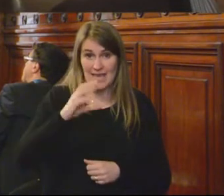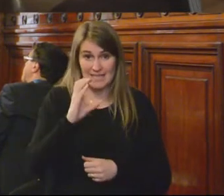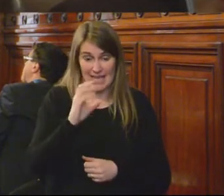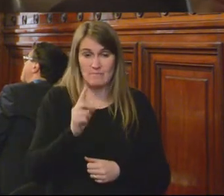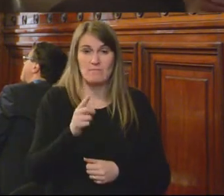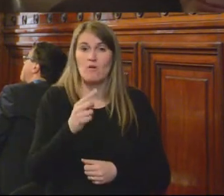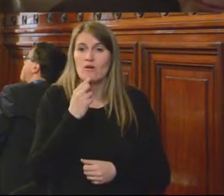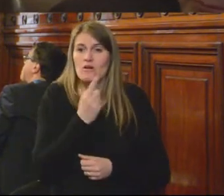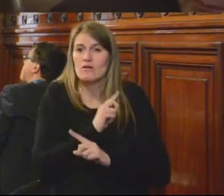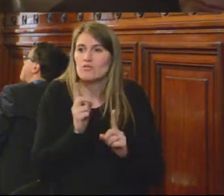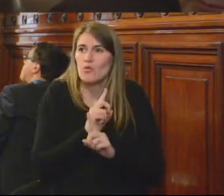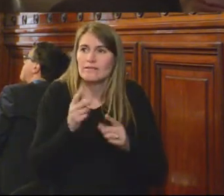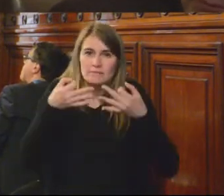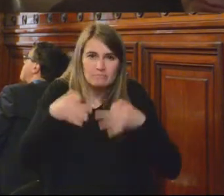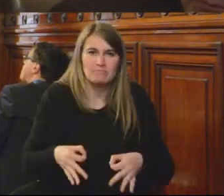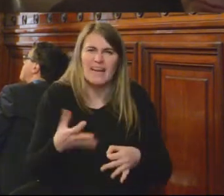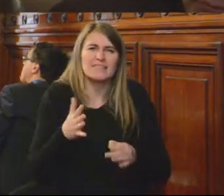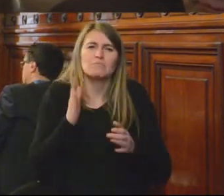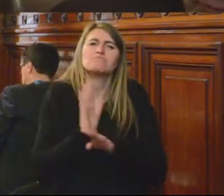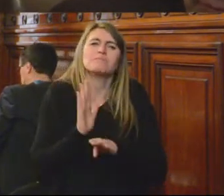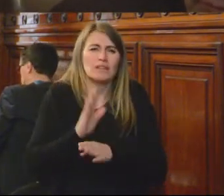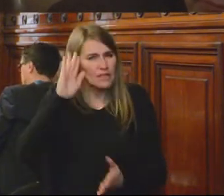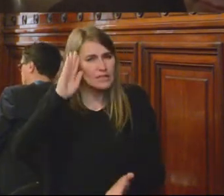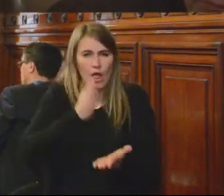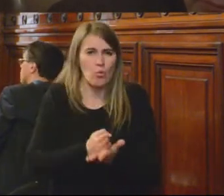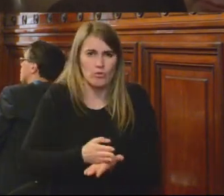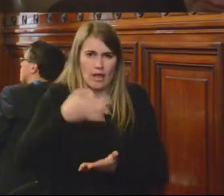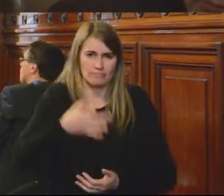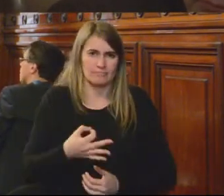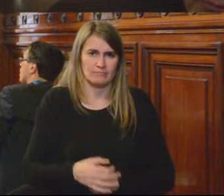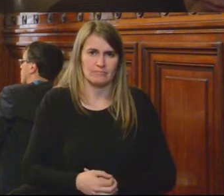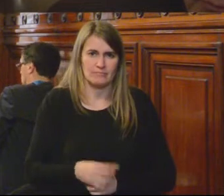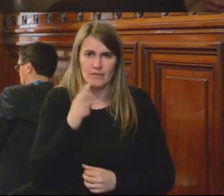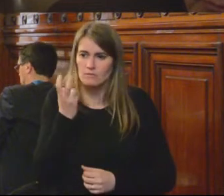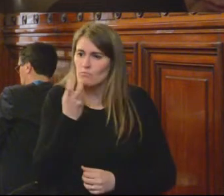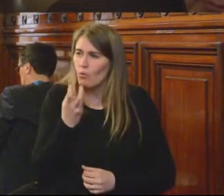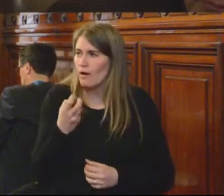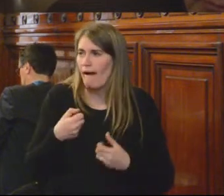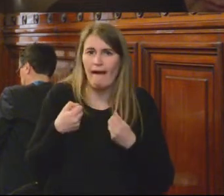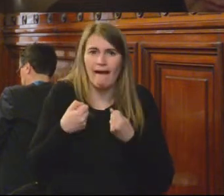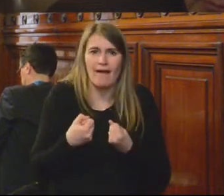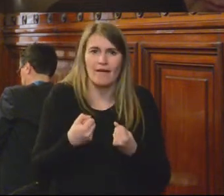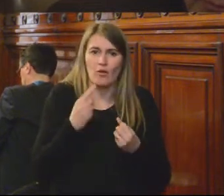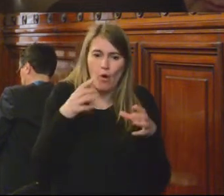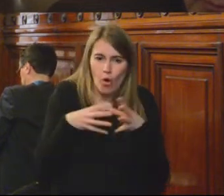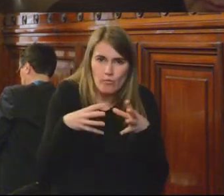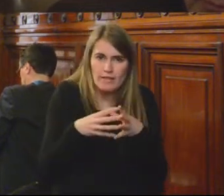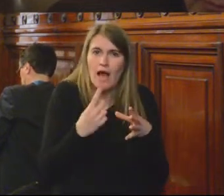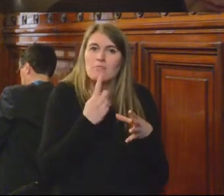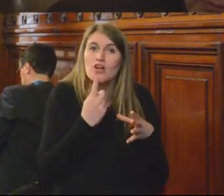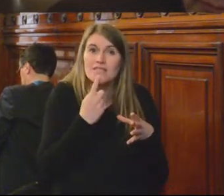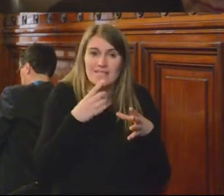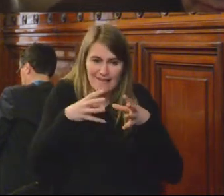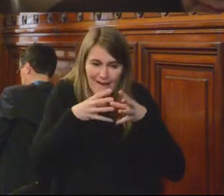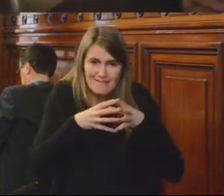la constitucionalización de la dictadura en Venezuela, que busca afianzar su hegemonía política y profundizar todas